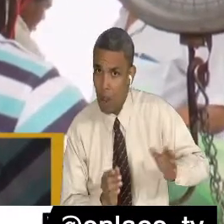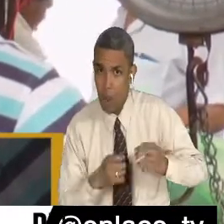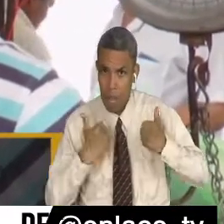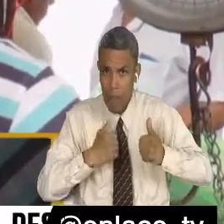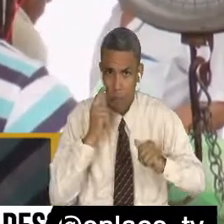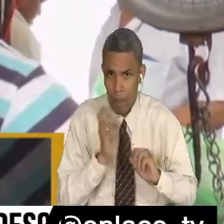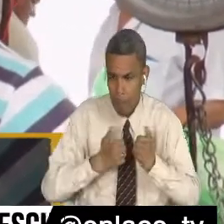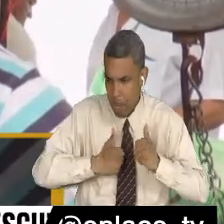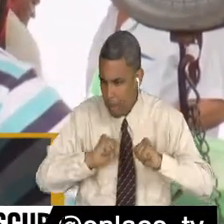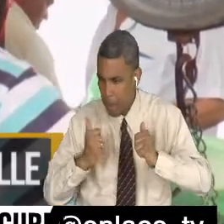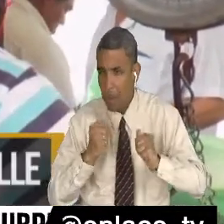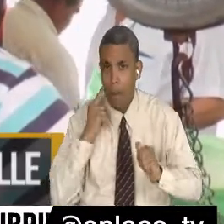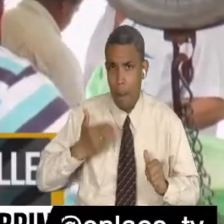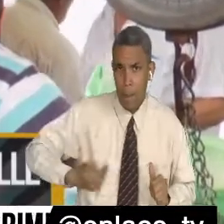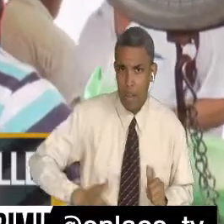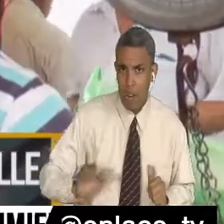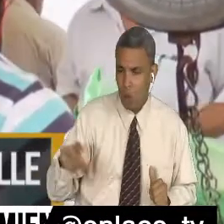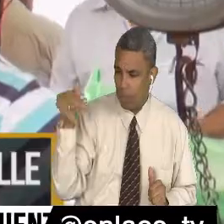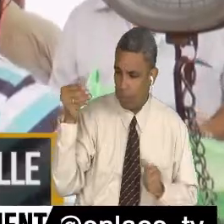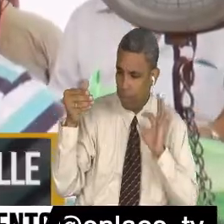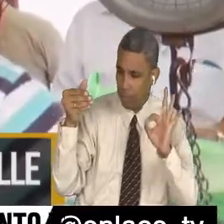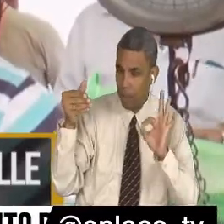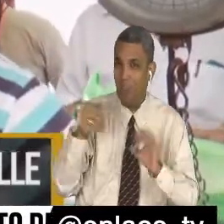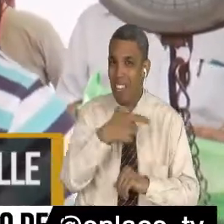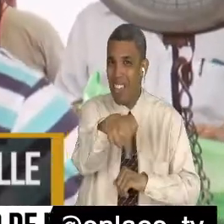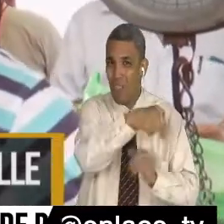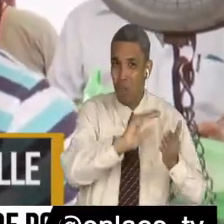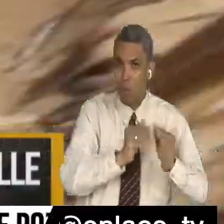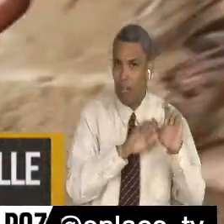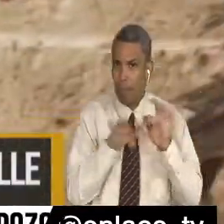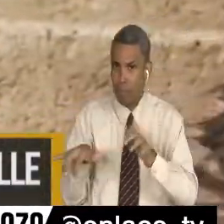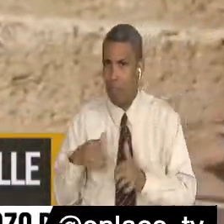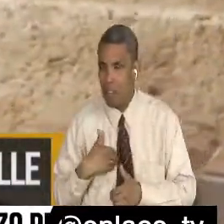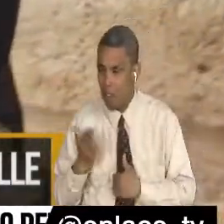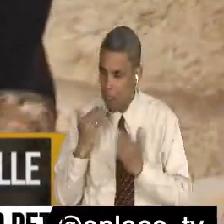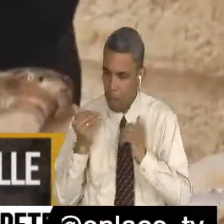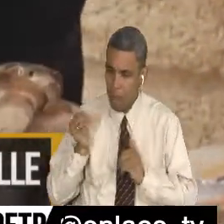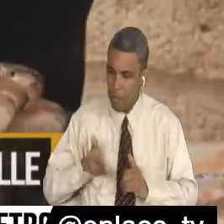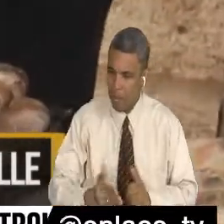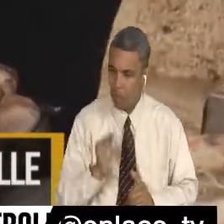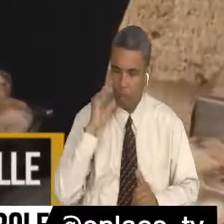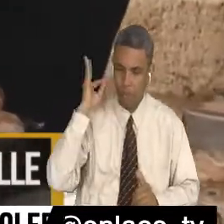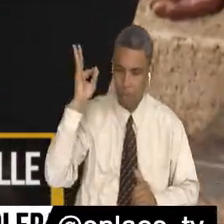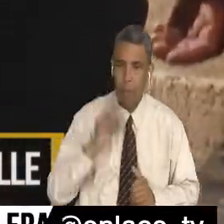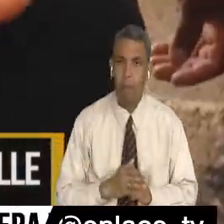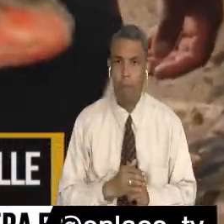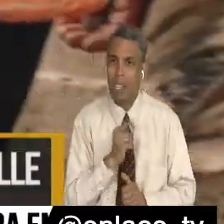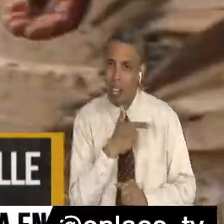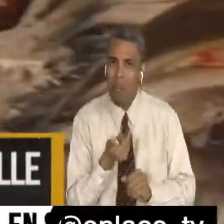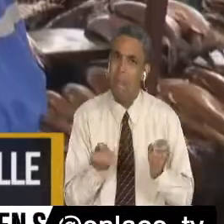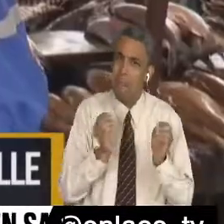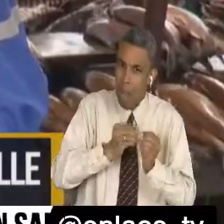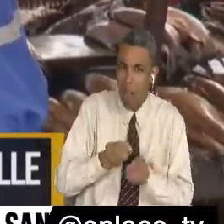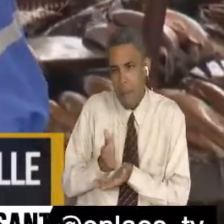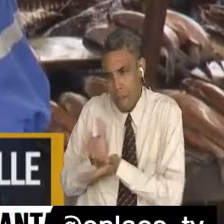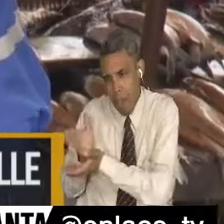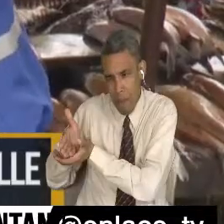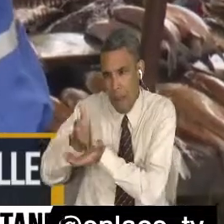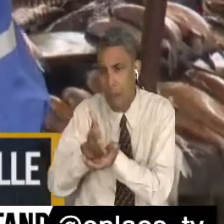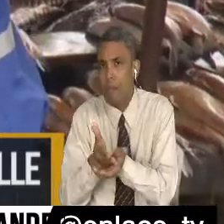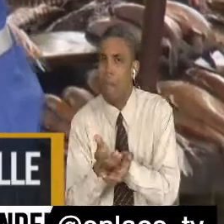Que todo el pescado esté fresco para que Barcamermeja coma buen pescado fresco. Los operativos pedagógicos se estarán realizando en este y